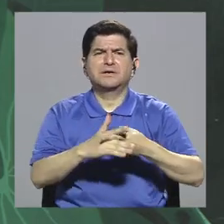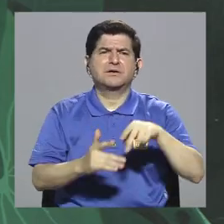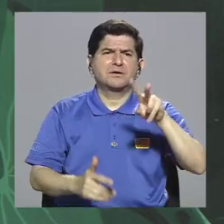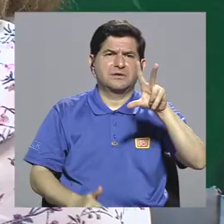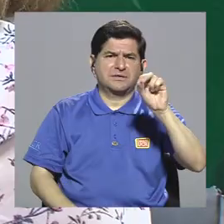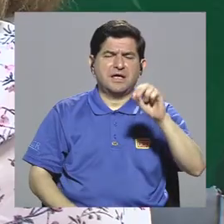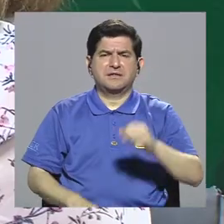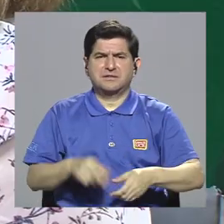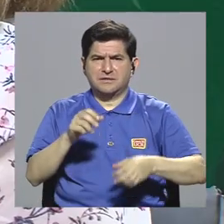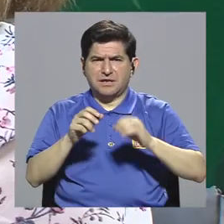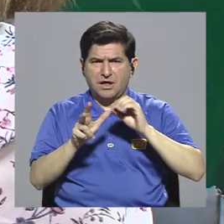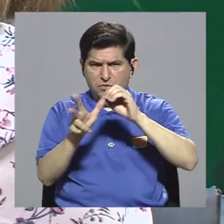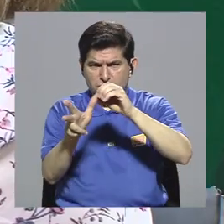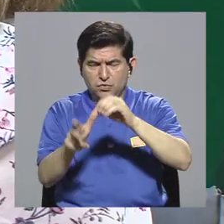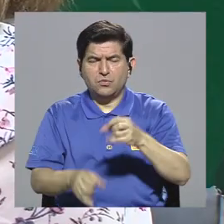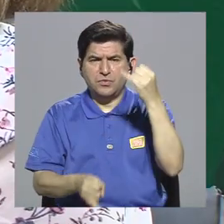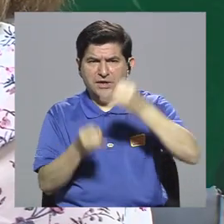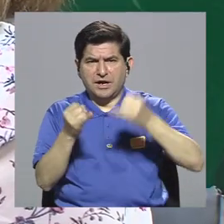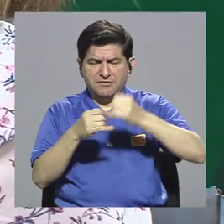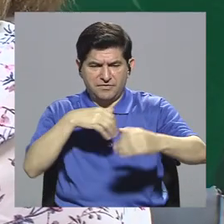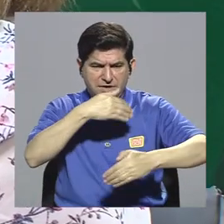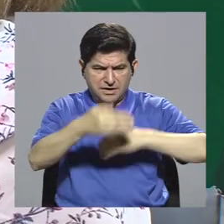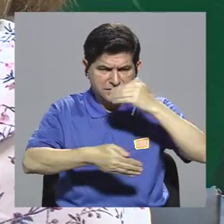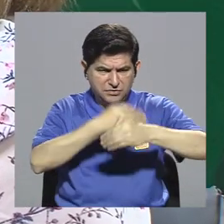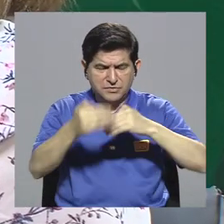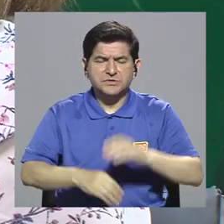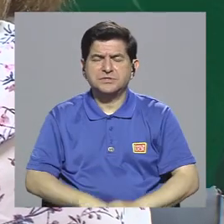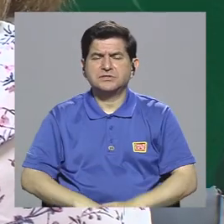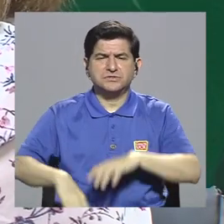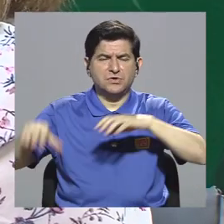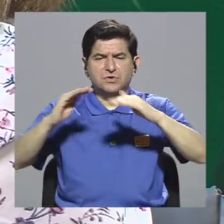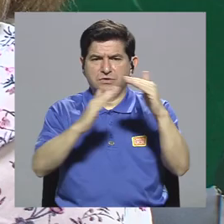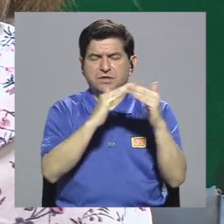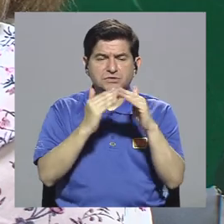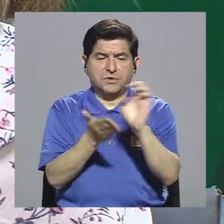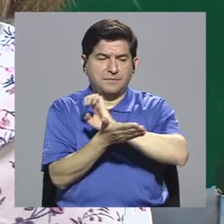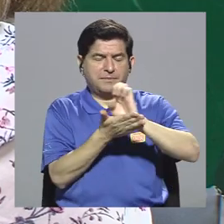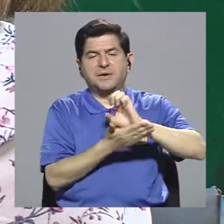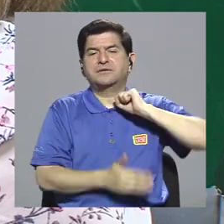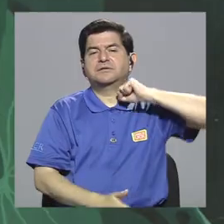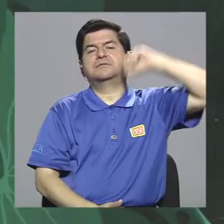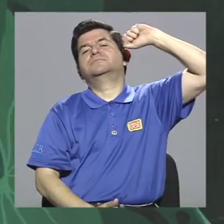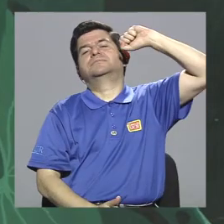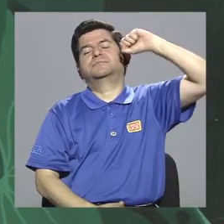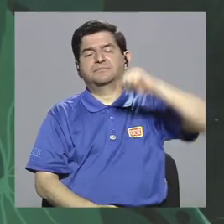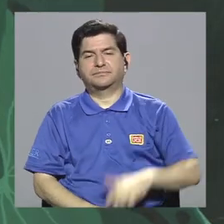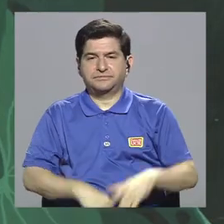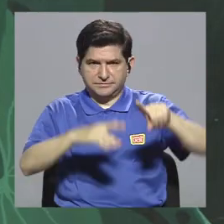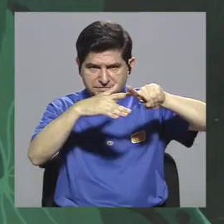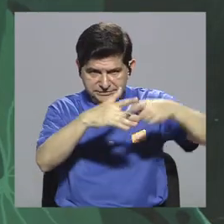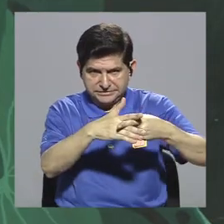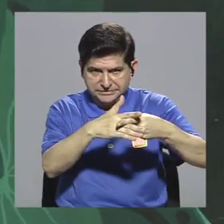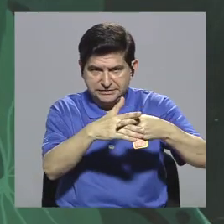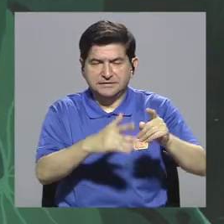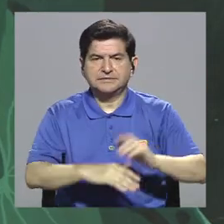de octubre como cierre de unas jornadas de acción comunitaria para prevención del suicidio que se organizaron,